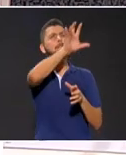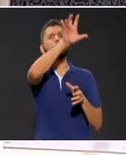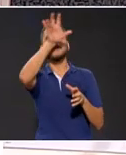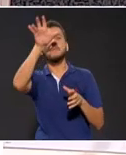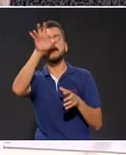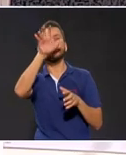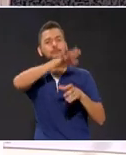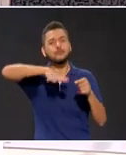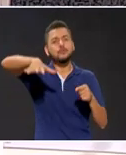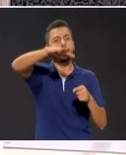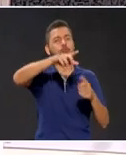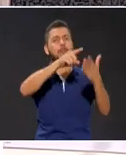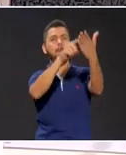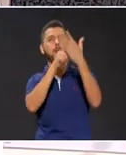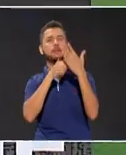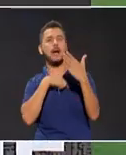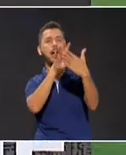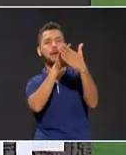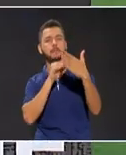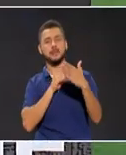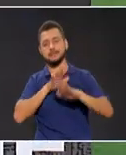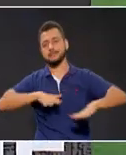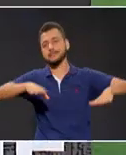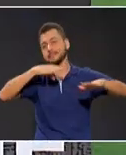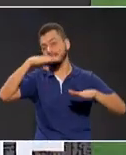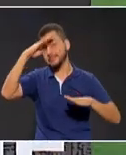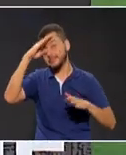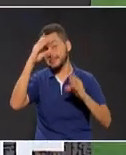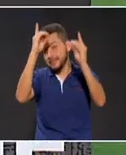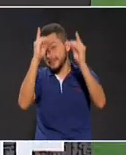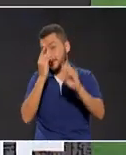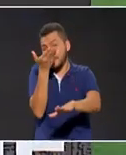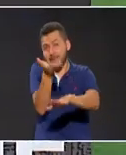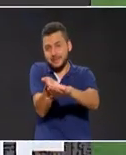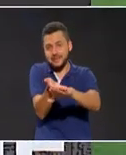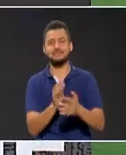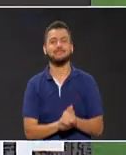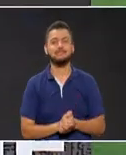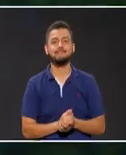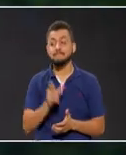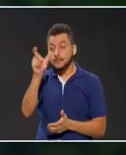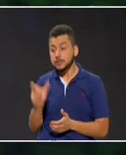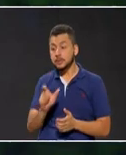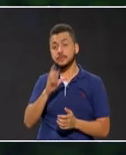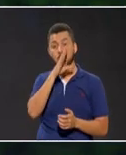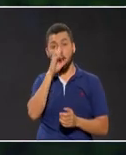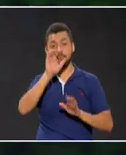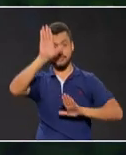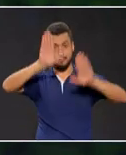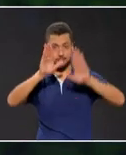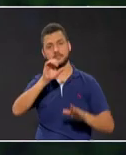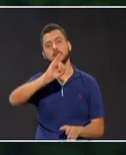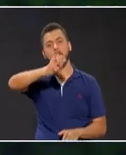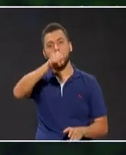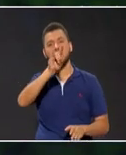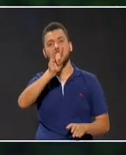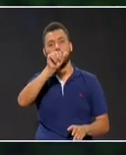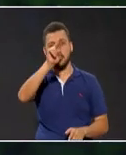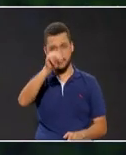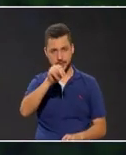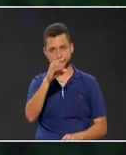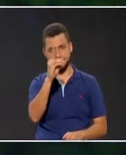tenemos que llegar en Medellín. El siguiente turno es para Juan David Valderrama. Tenemos una apuesta, obviamente, en que la